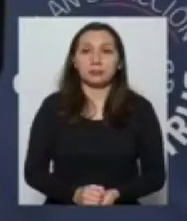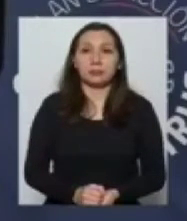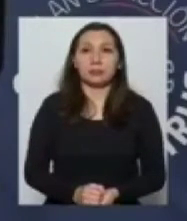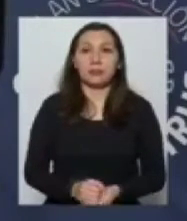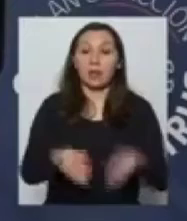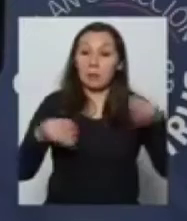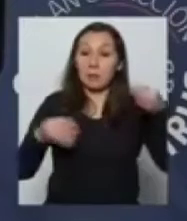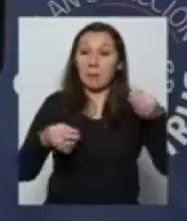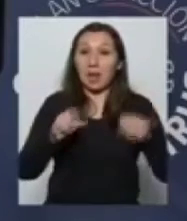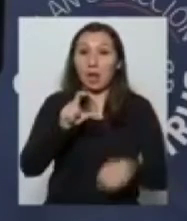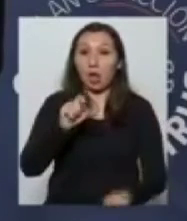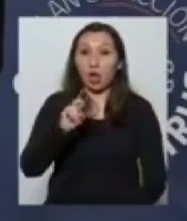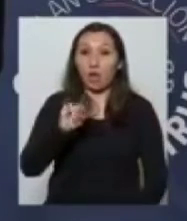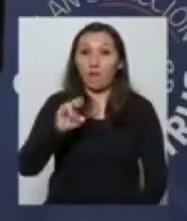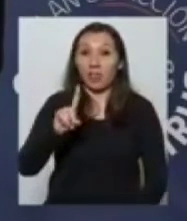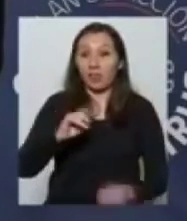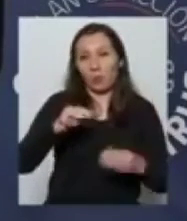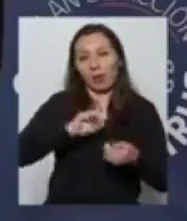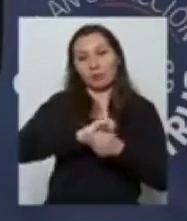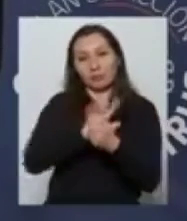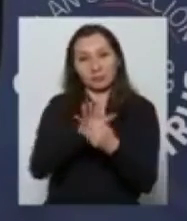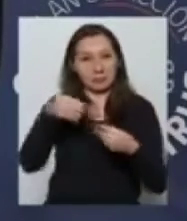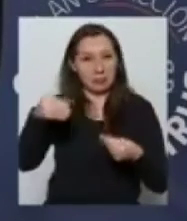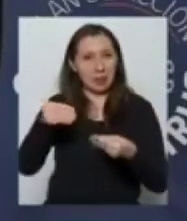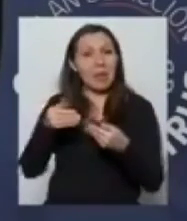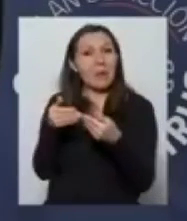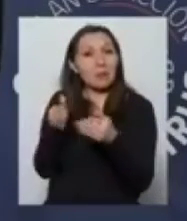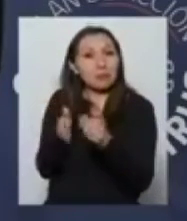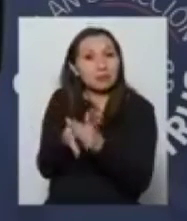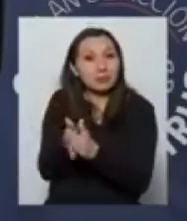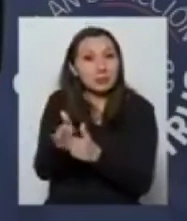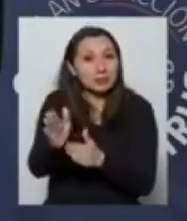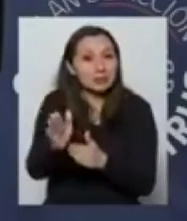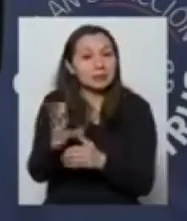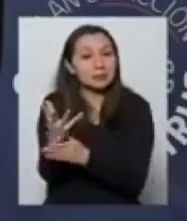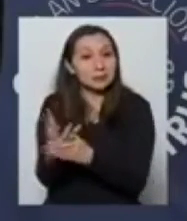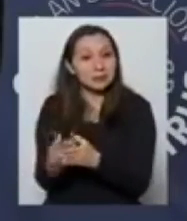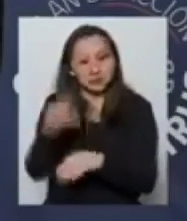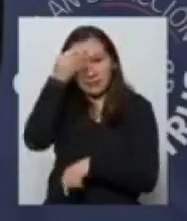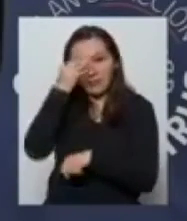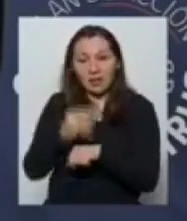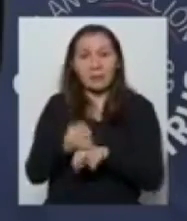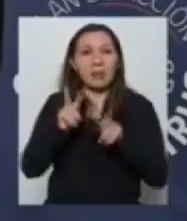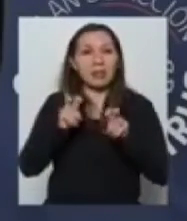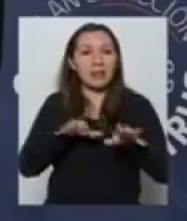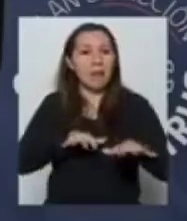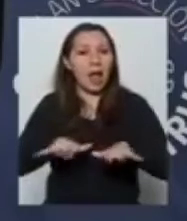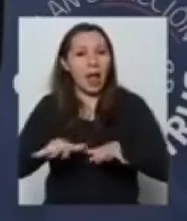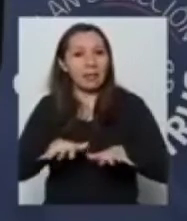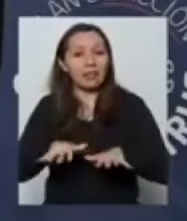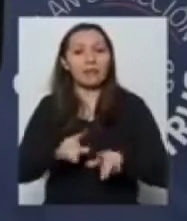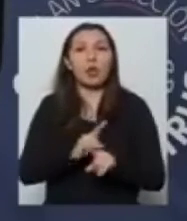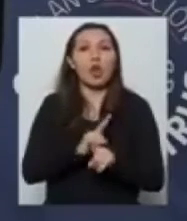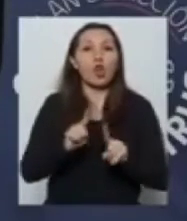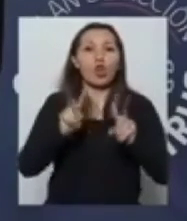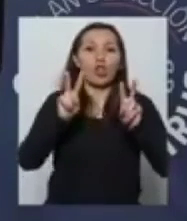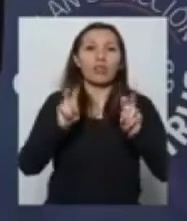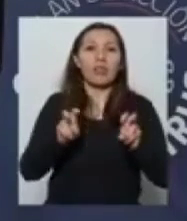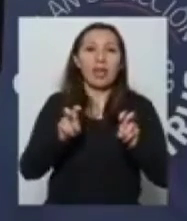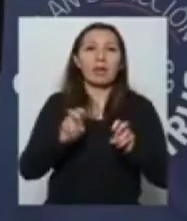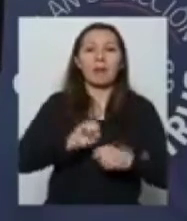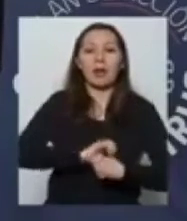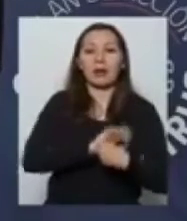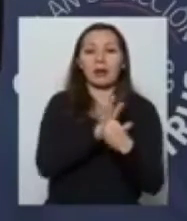el carnet COVID que ya mencioné, y algo muy importante que se refiere a la actividad no vinculada